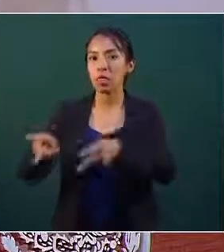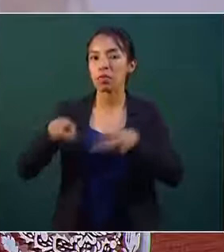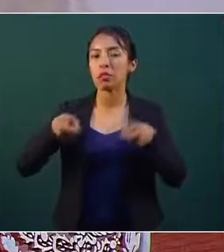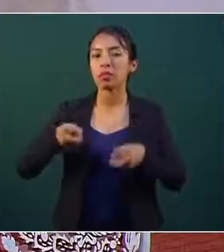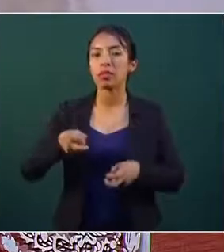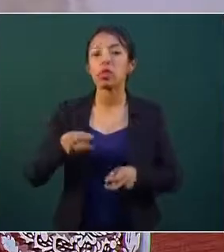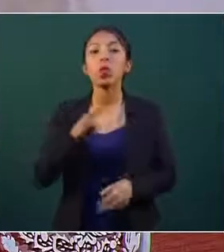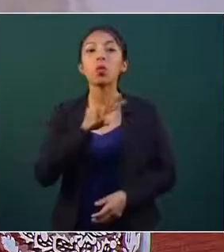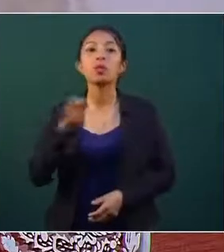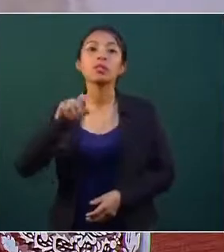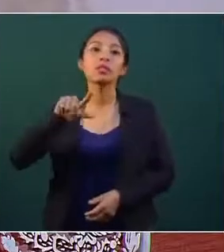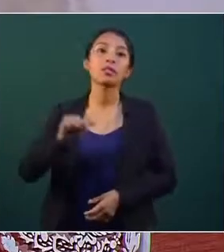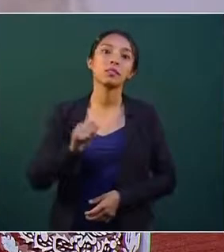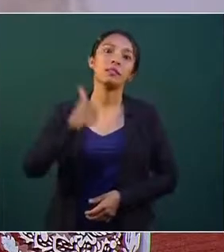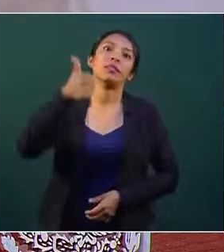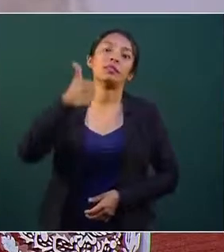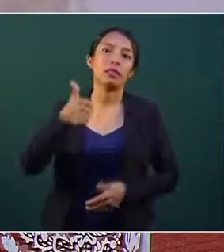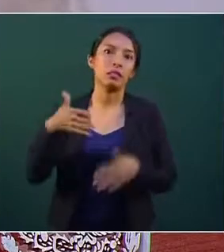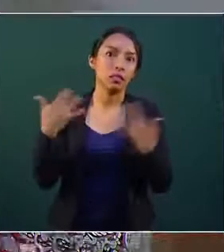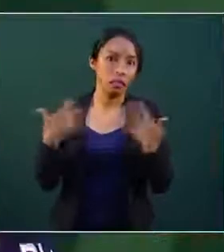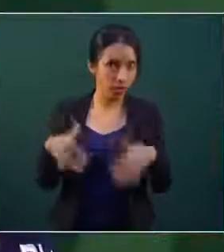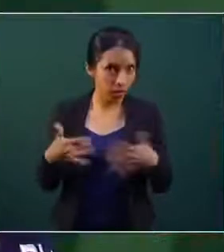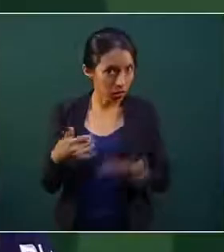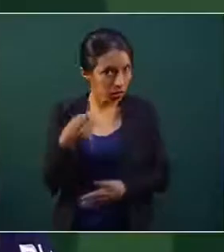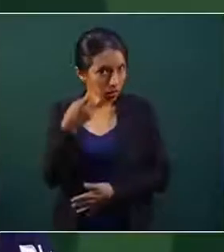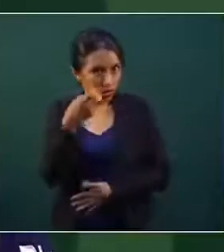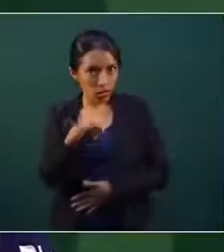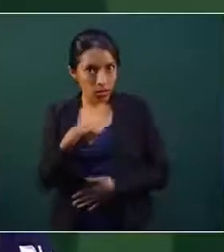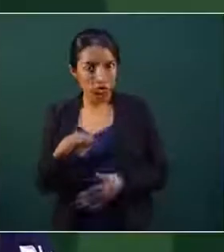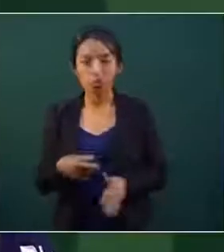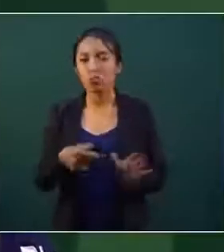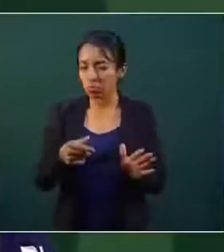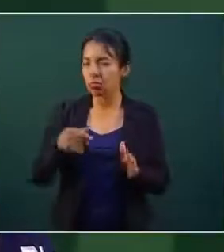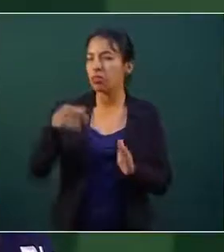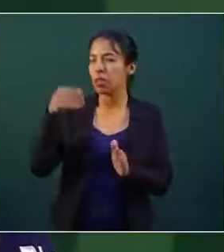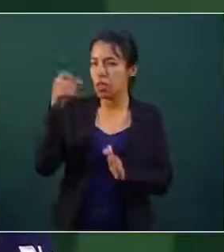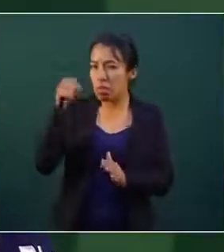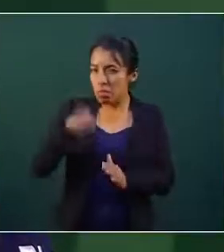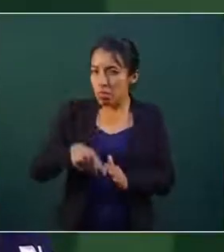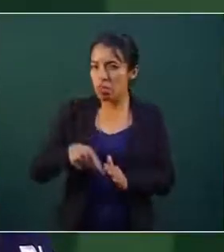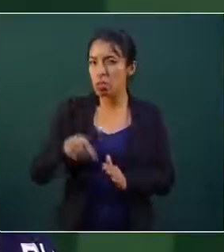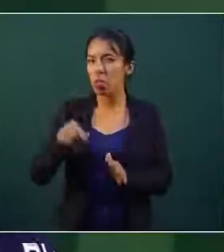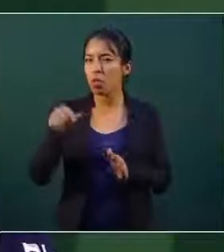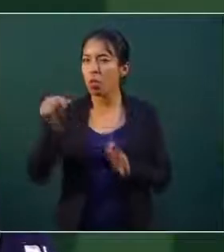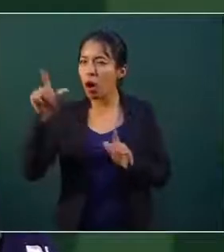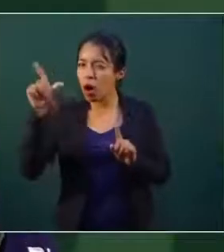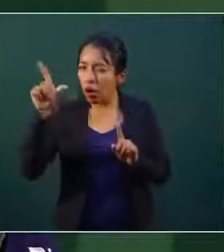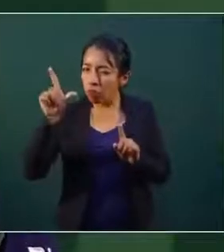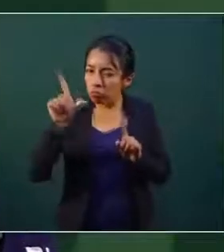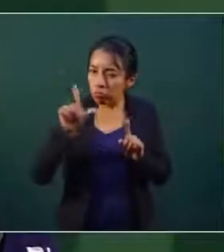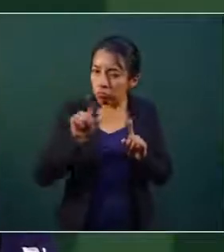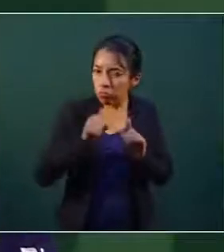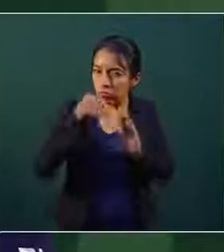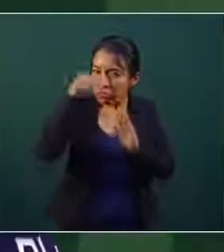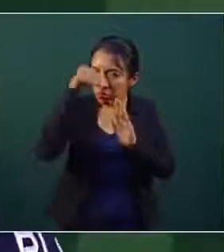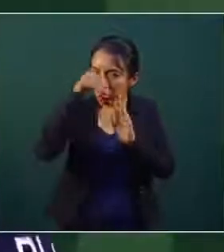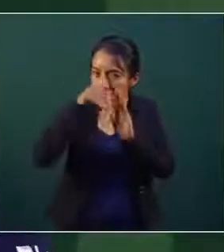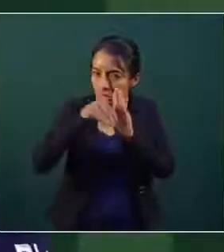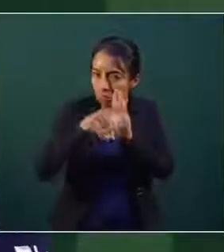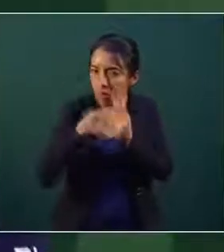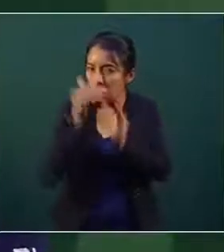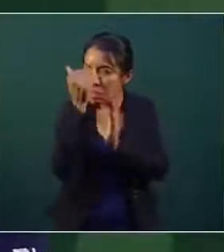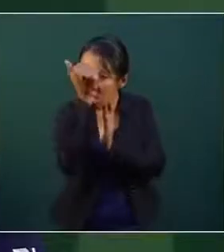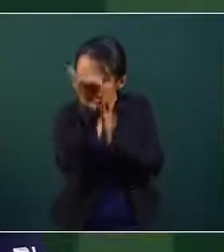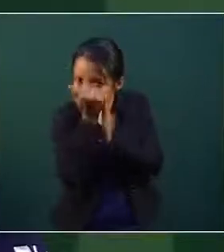476 casos y desde luego es una baja con respecto a los 2 años anteriores. Hoy